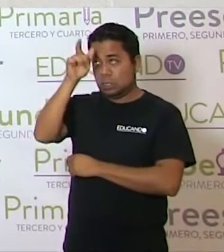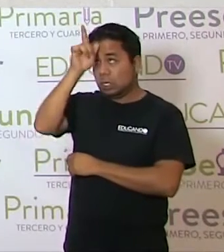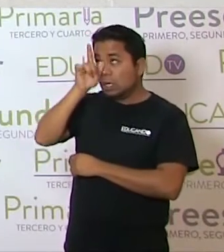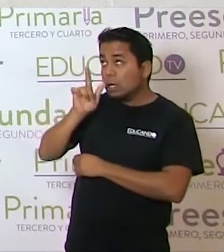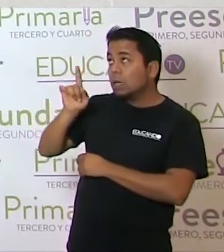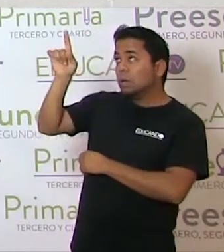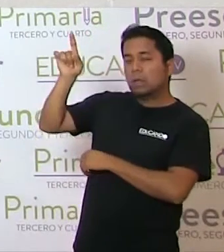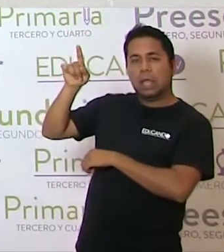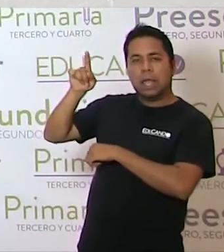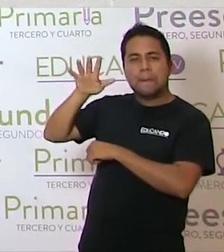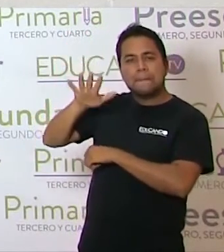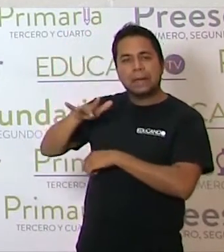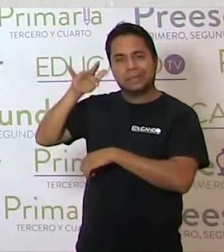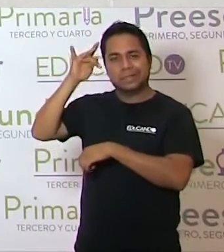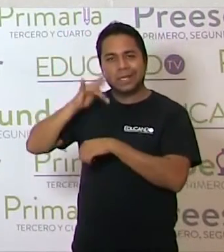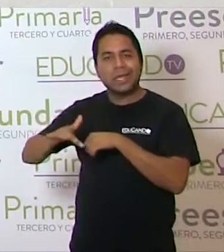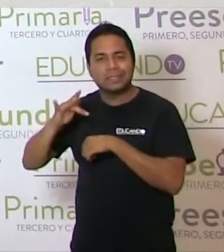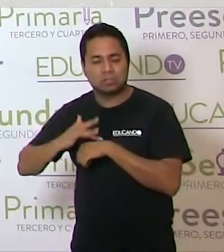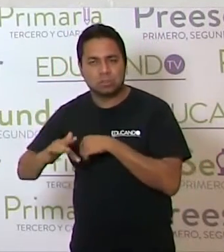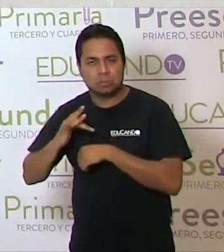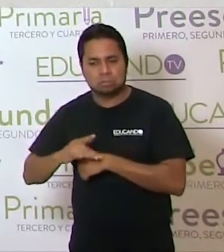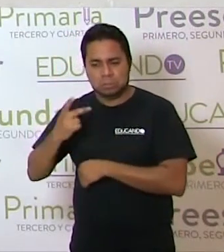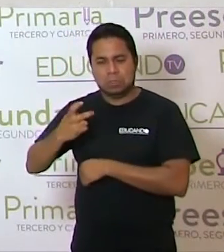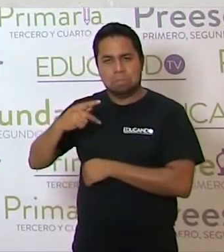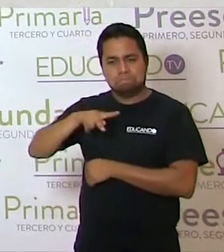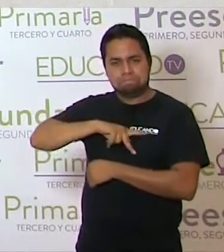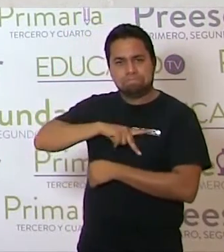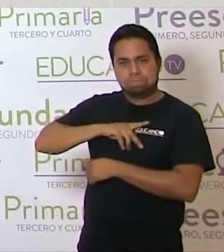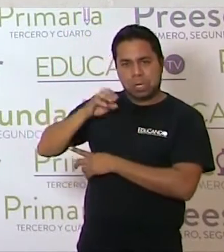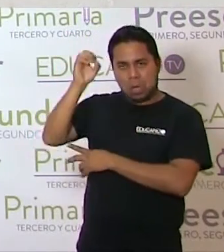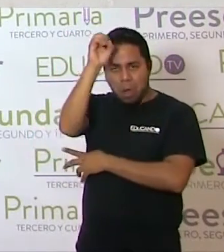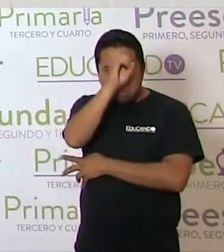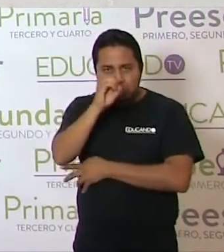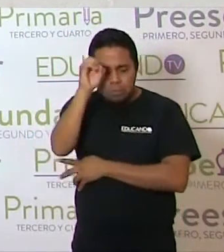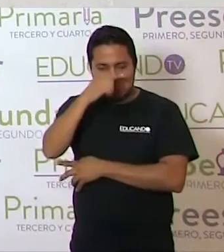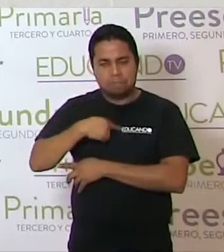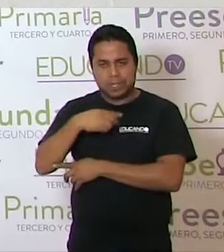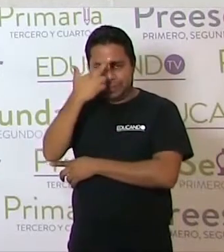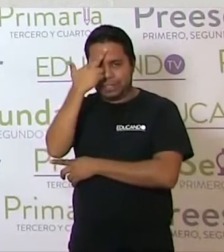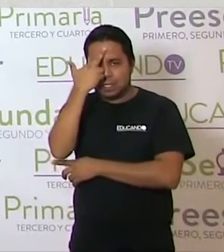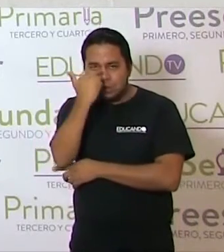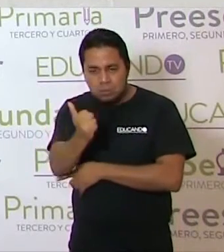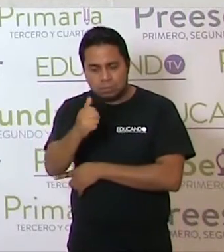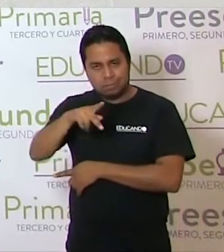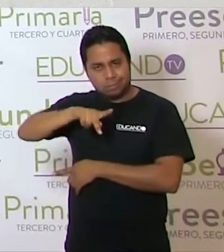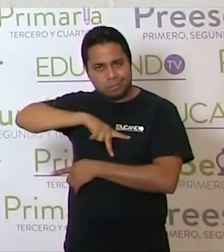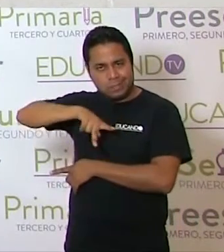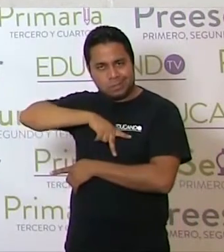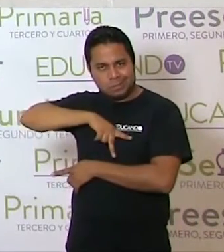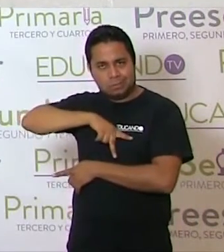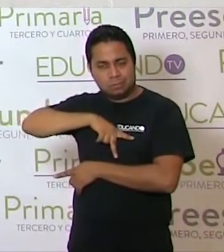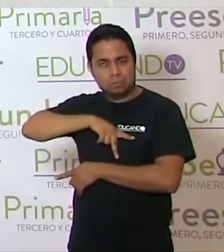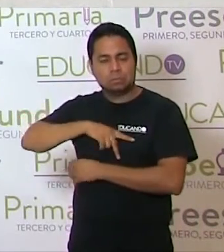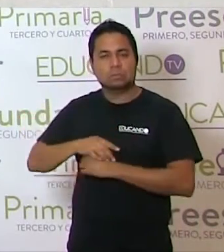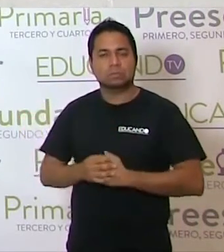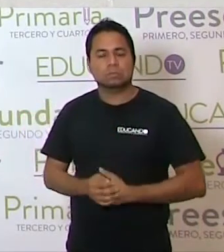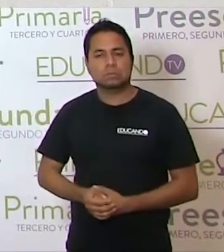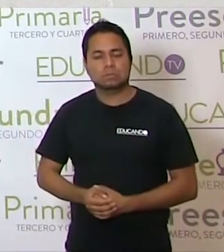hecha de queso eso es una opinión es un argumento basado en una opinión mía